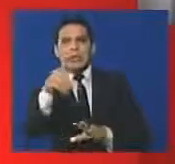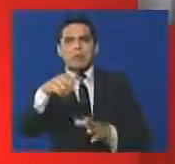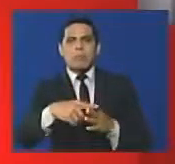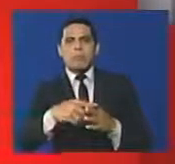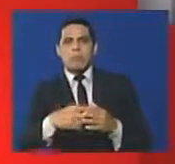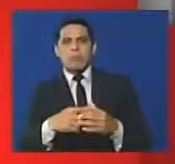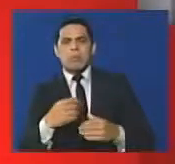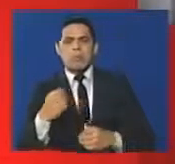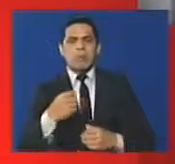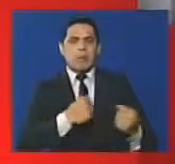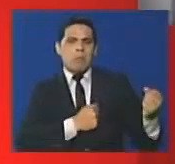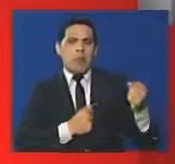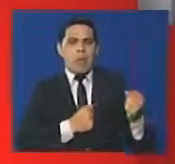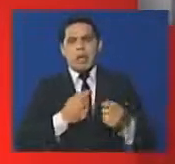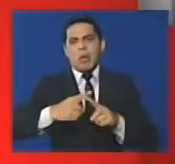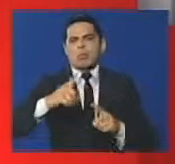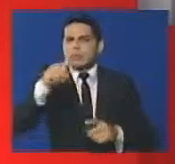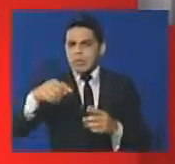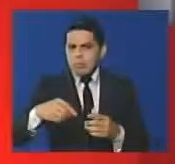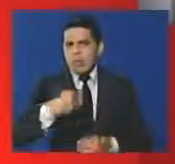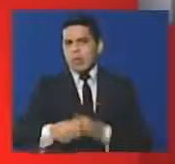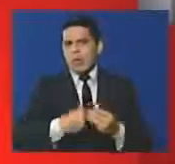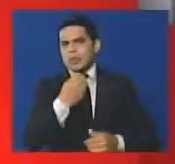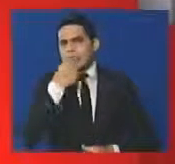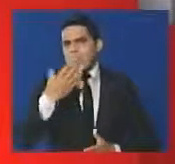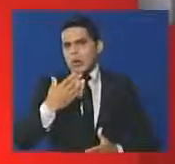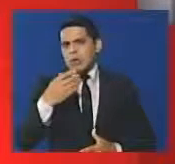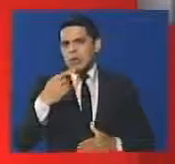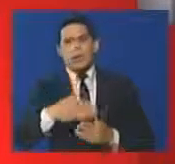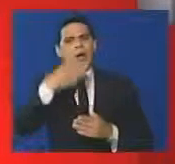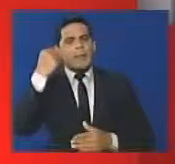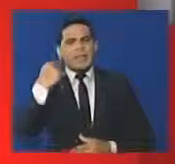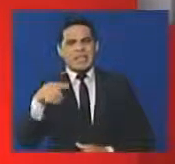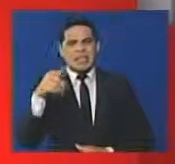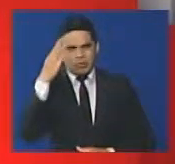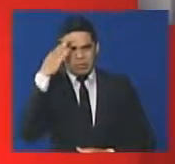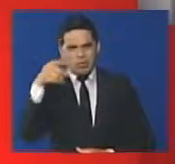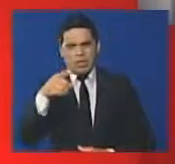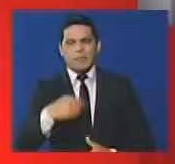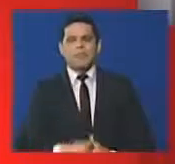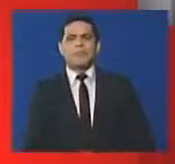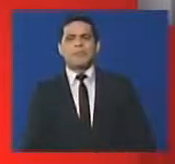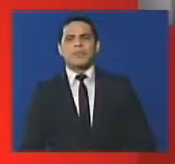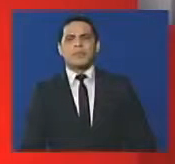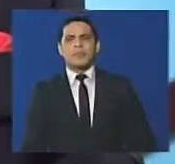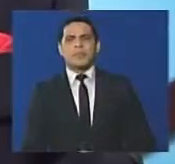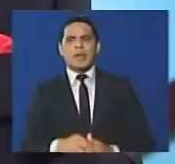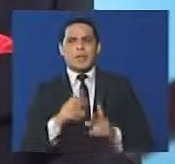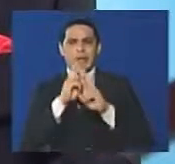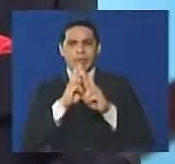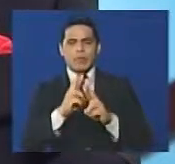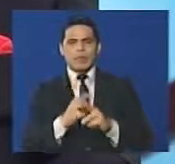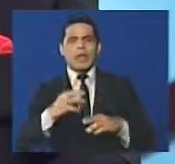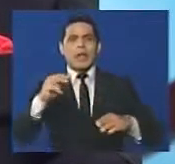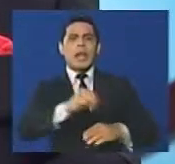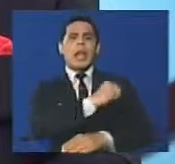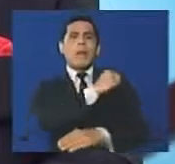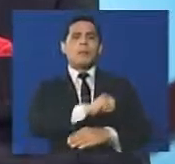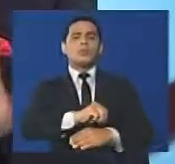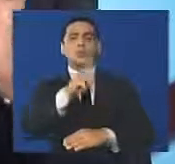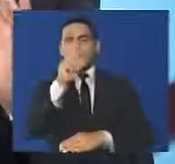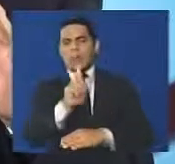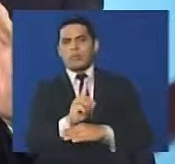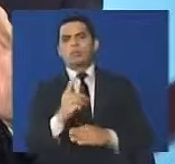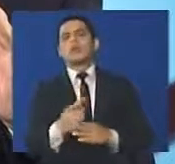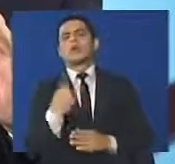determinado a las orquestas, que hacen montajes importantes. ¿Qué experiencia tienen en ese sentido? Bueno, la música es una sola.